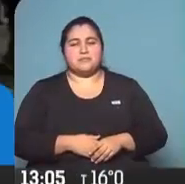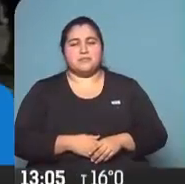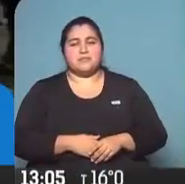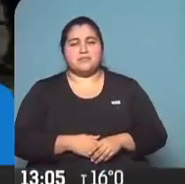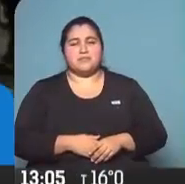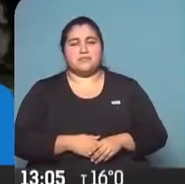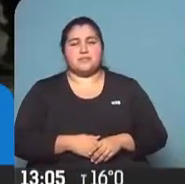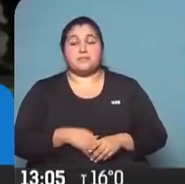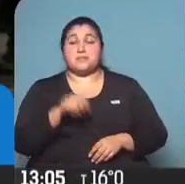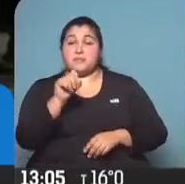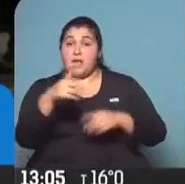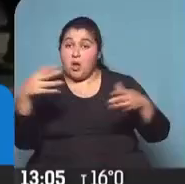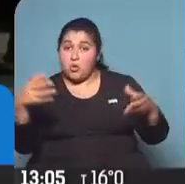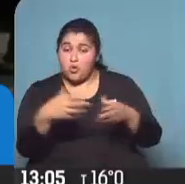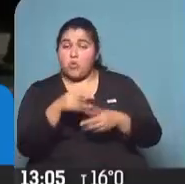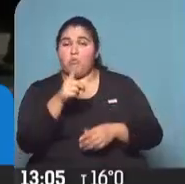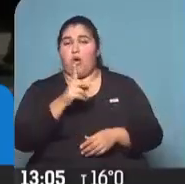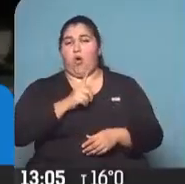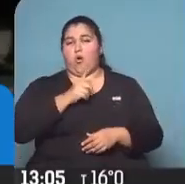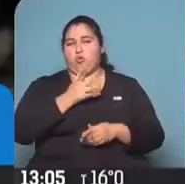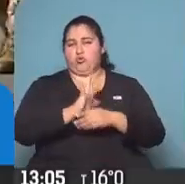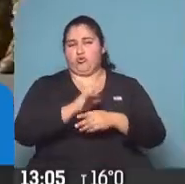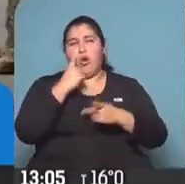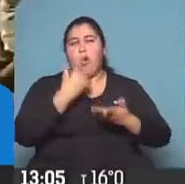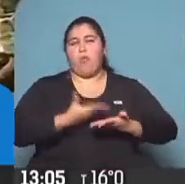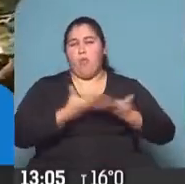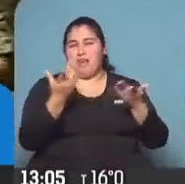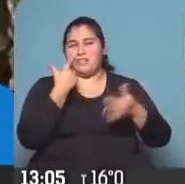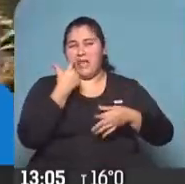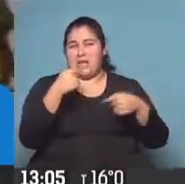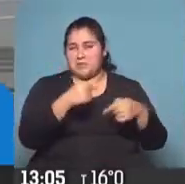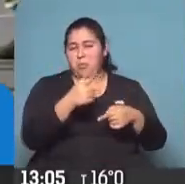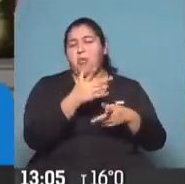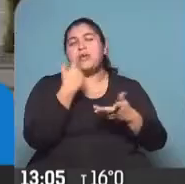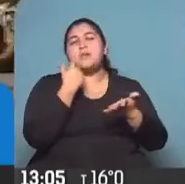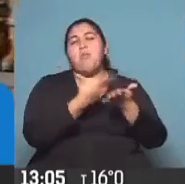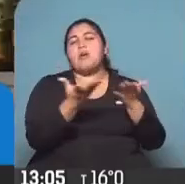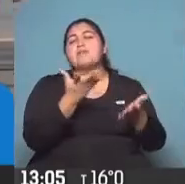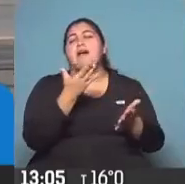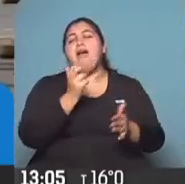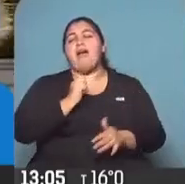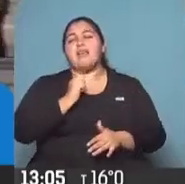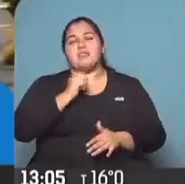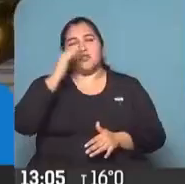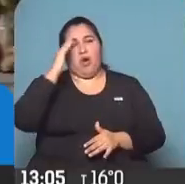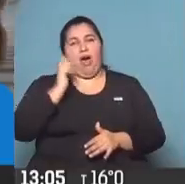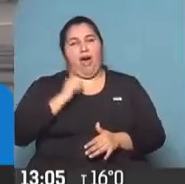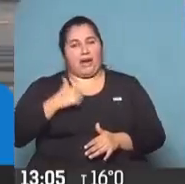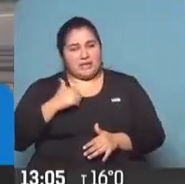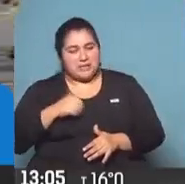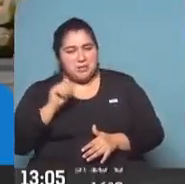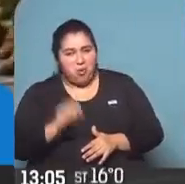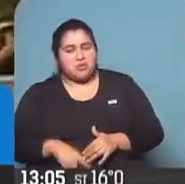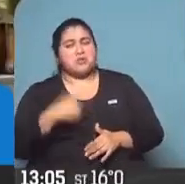esta unidad tiene el honor de representar institucionalmente al ejército argentino en las actividades de ceremonias militar y